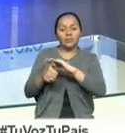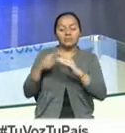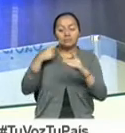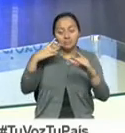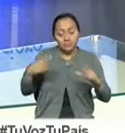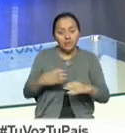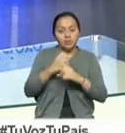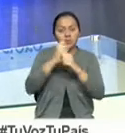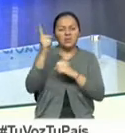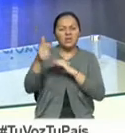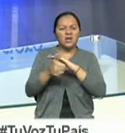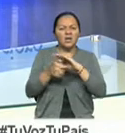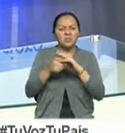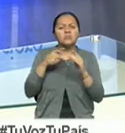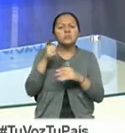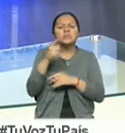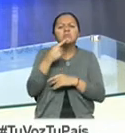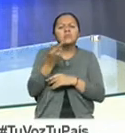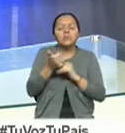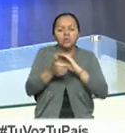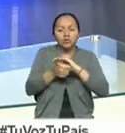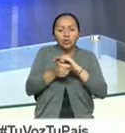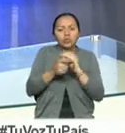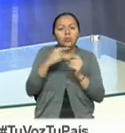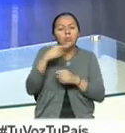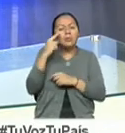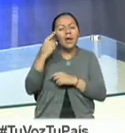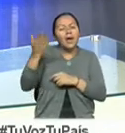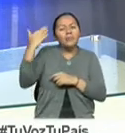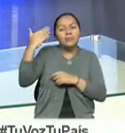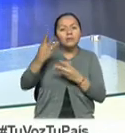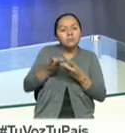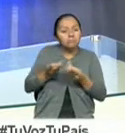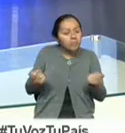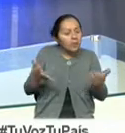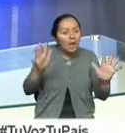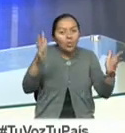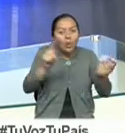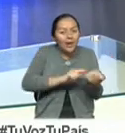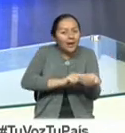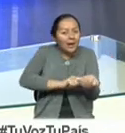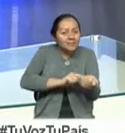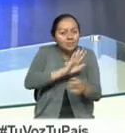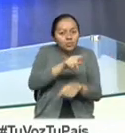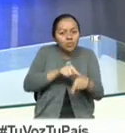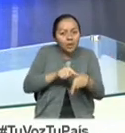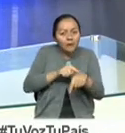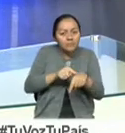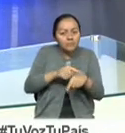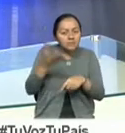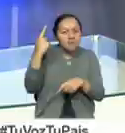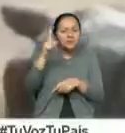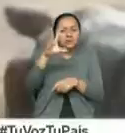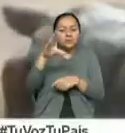en el archipiélago una especie de tortuga que se consideraba extinta hace más de 150 años.